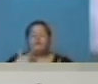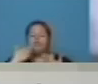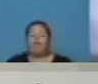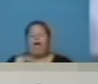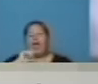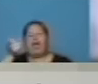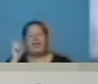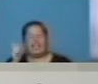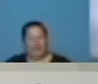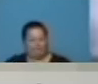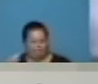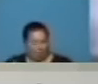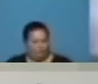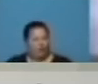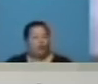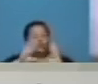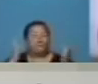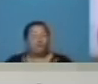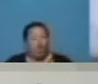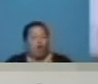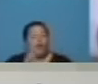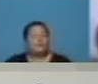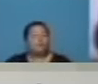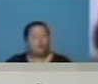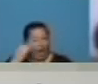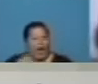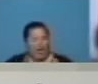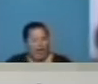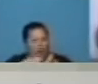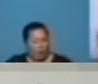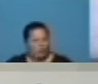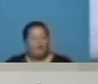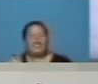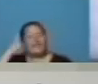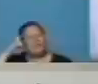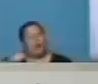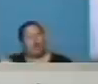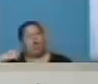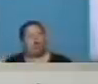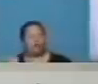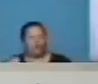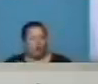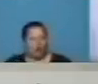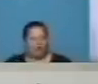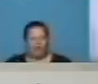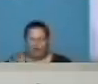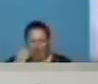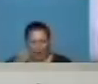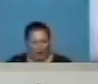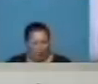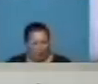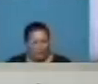los electos. Con lo cual, toda atribución es constitucional. ¿Qué hizo este tribunal contencioso